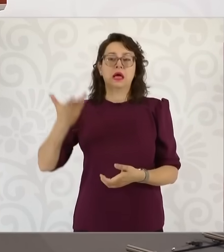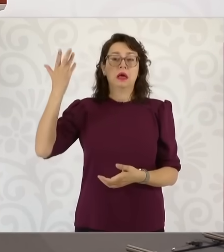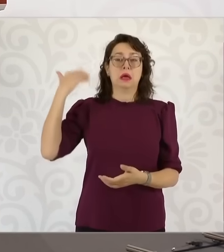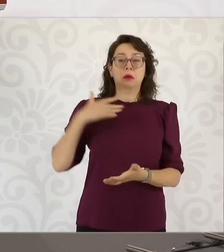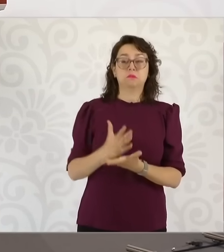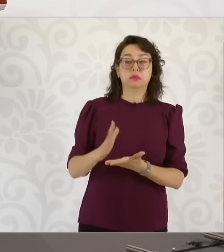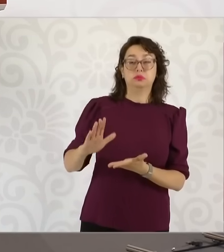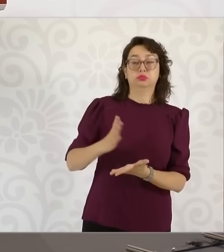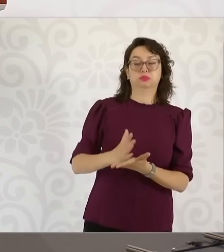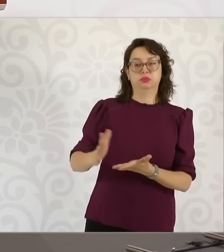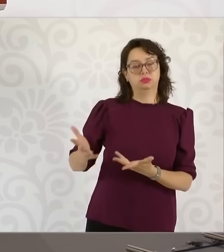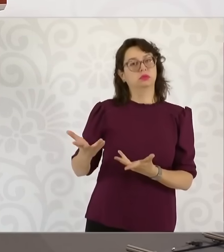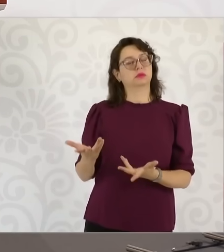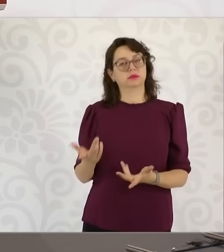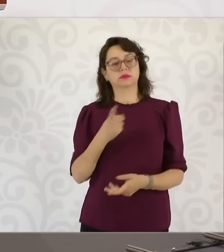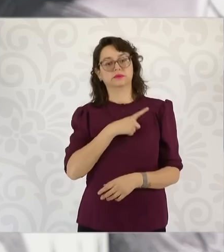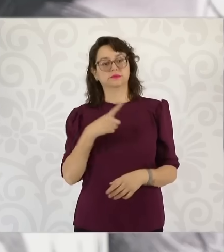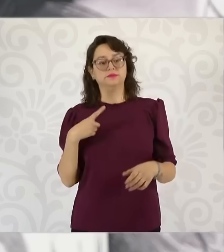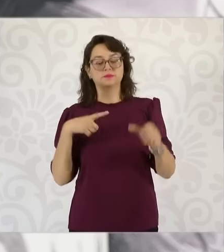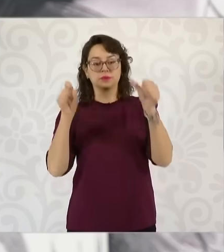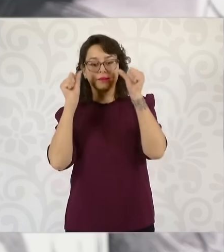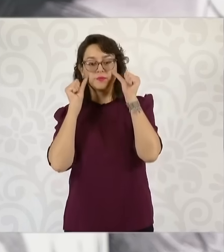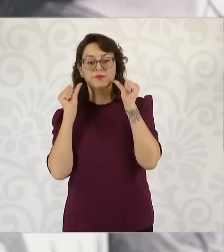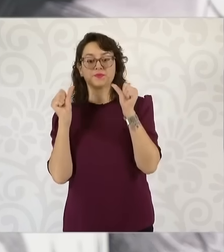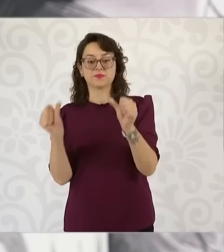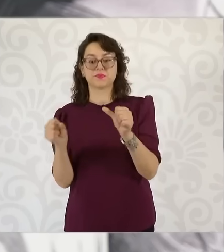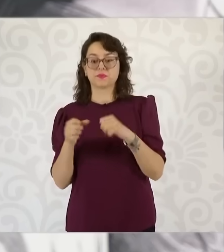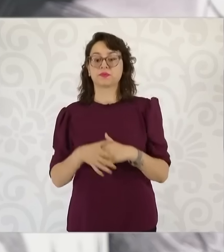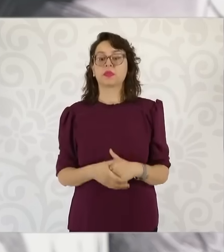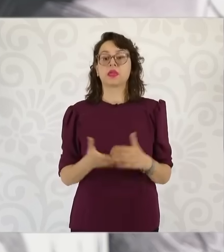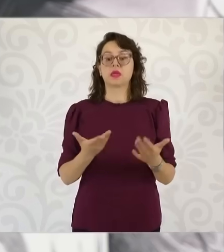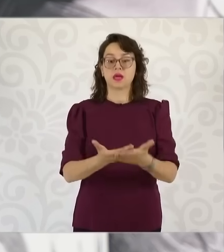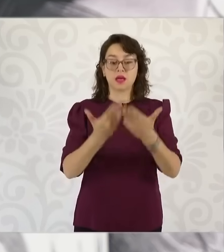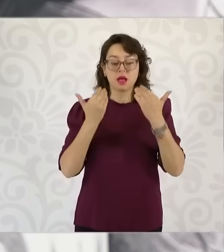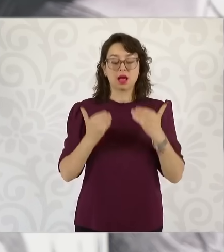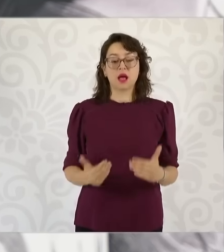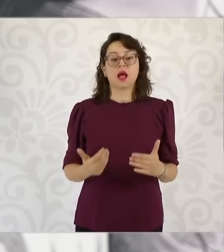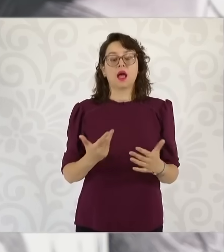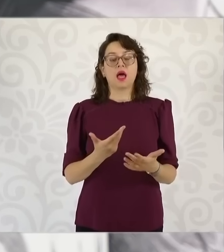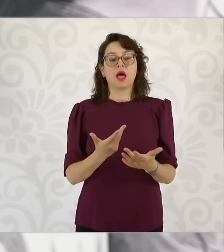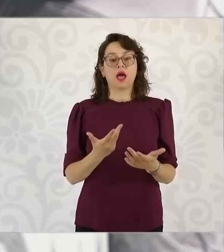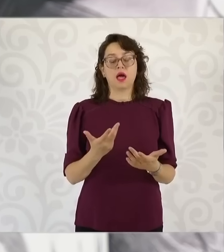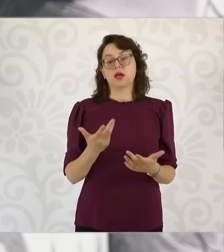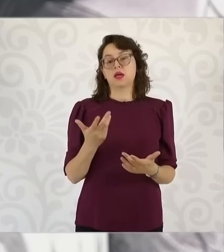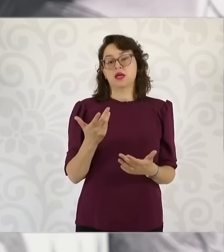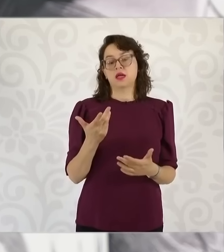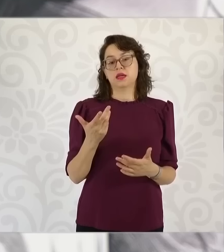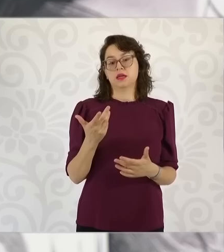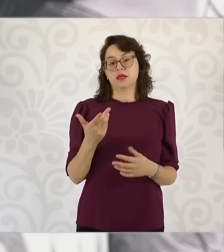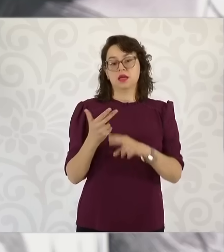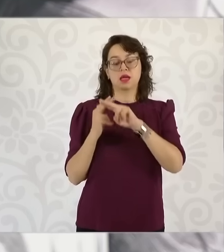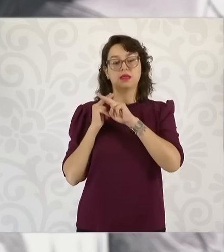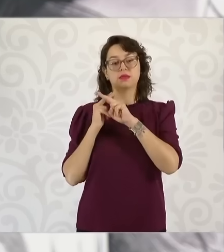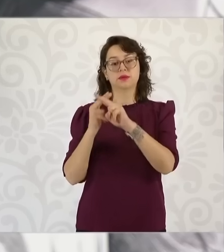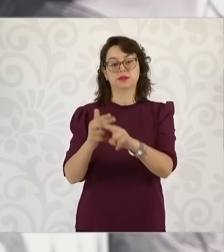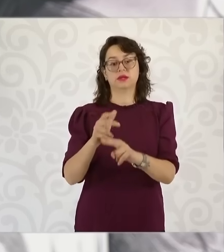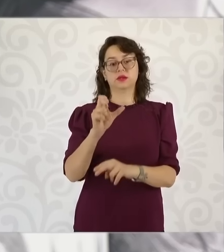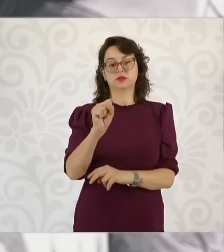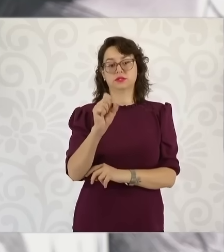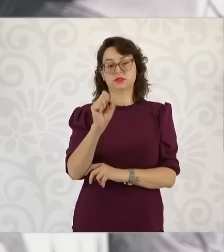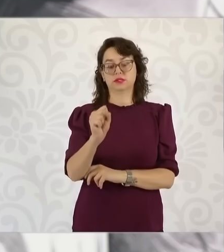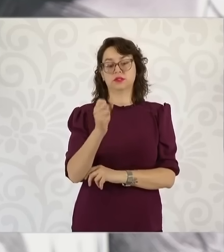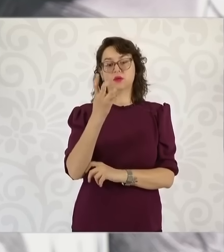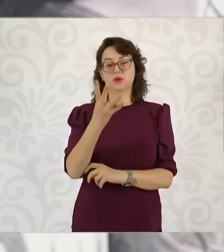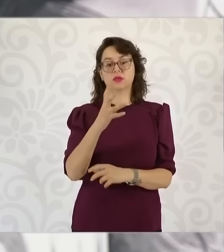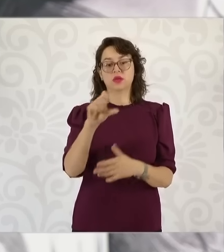territorio nacional. Ahora quiero comentar que en el marco del 64 aniversario del